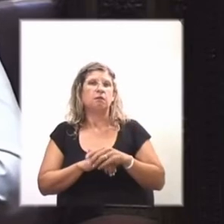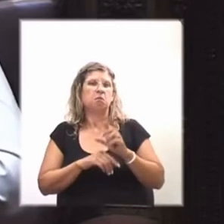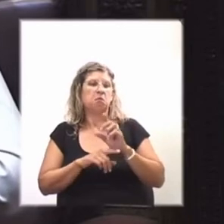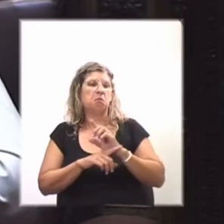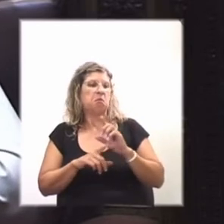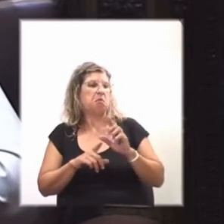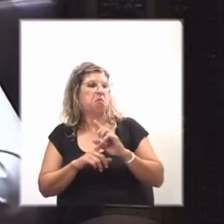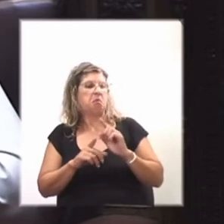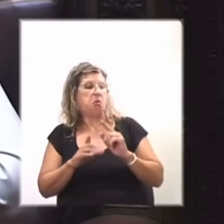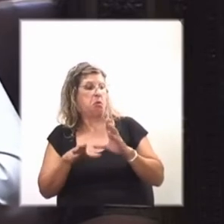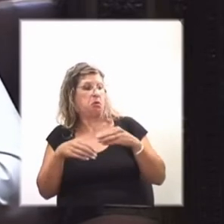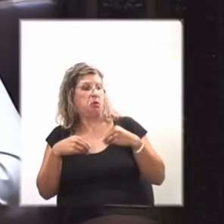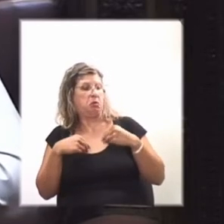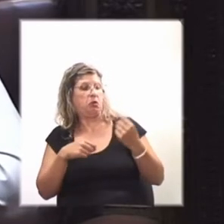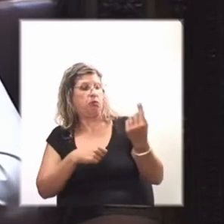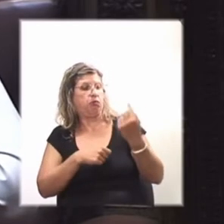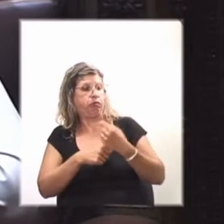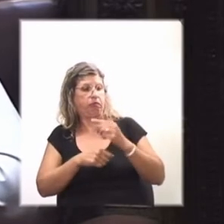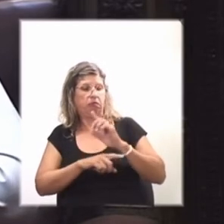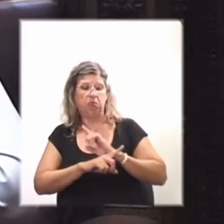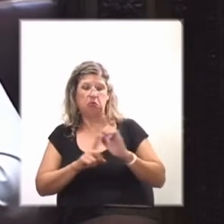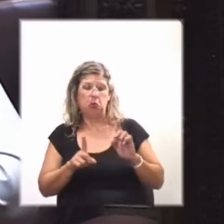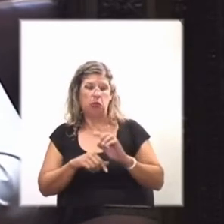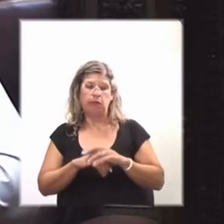acató la resolución.